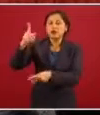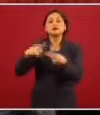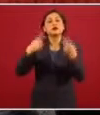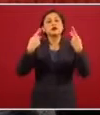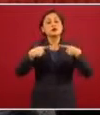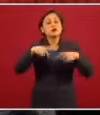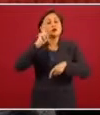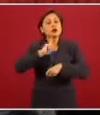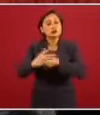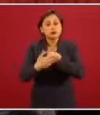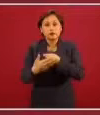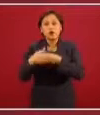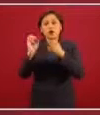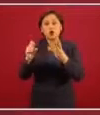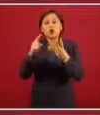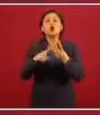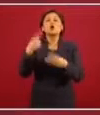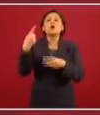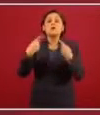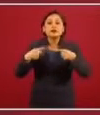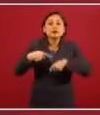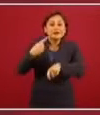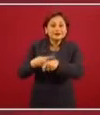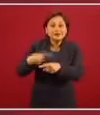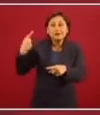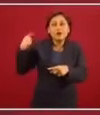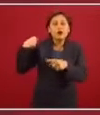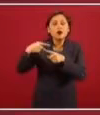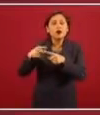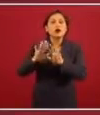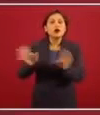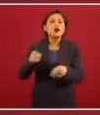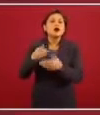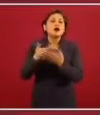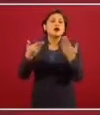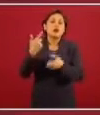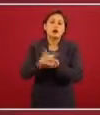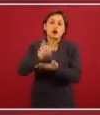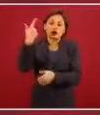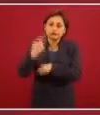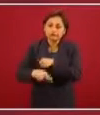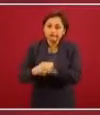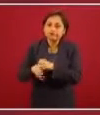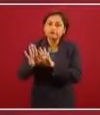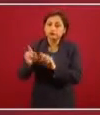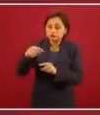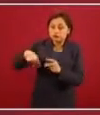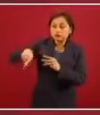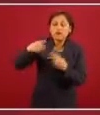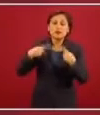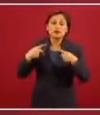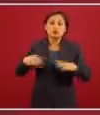veces mencionadas que les hacen más susceptibles a complicarse. También pusimos la última frase de esa